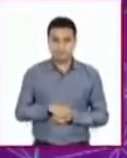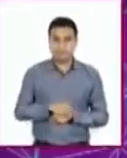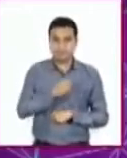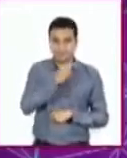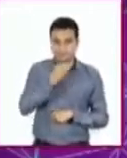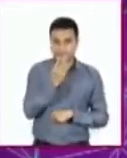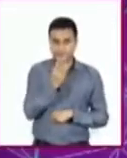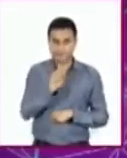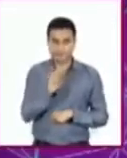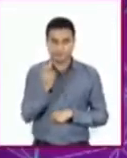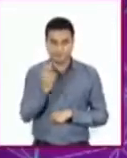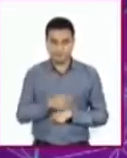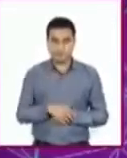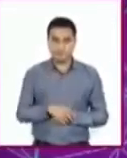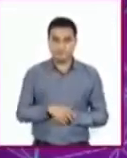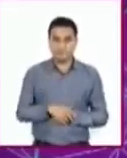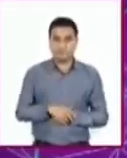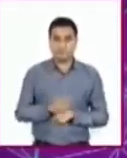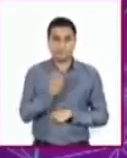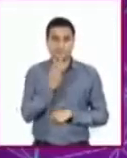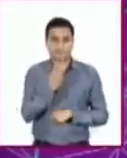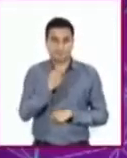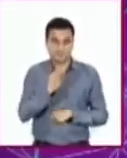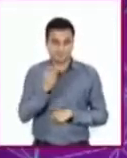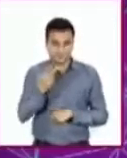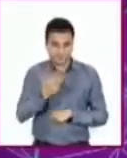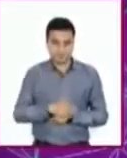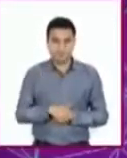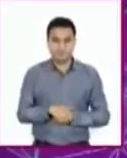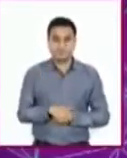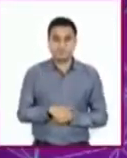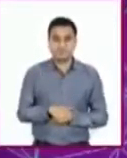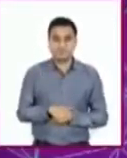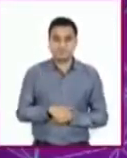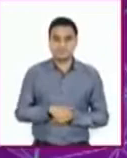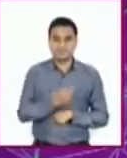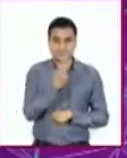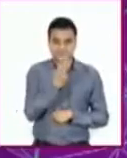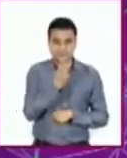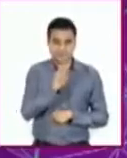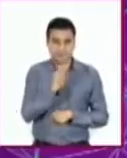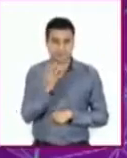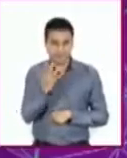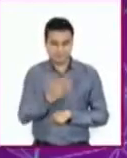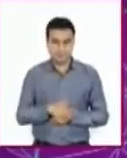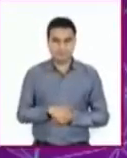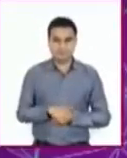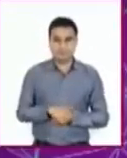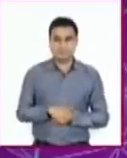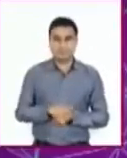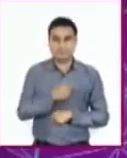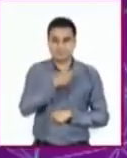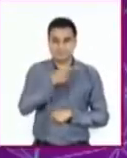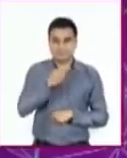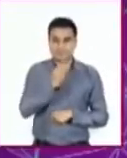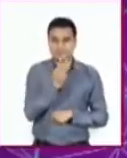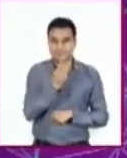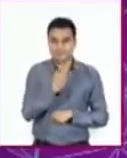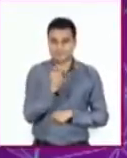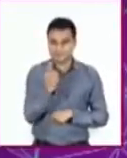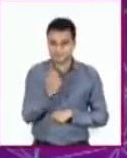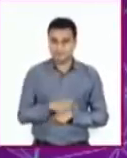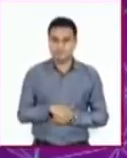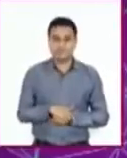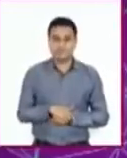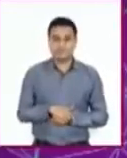3 enteros 2 décimos negativo, 2 enteros 8 décimos, 2 enteros 5 décimos, 3